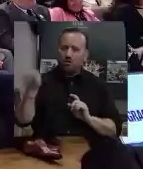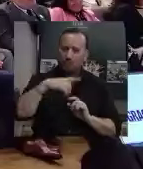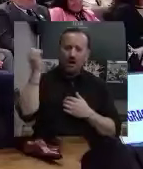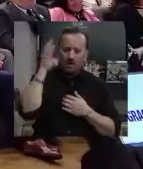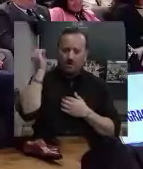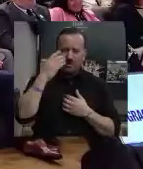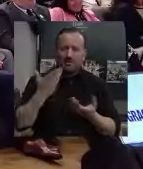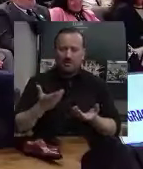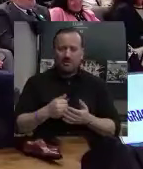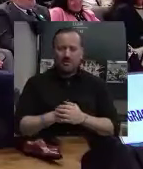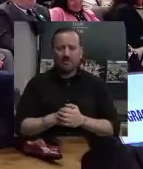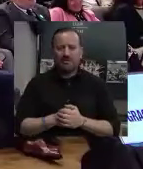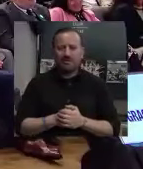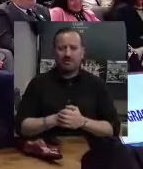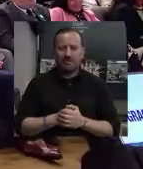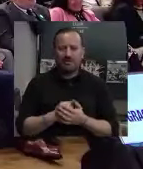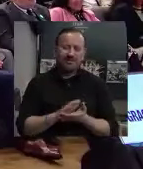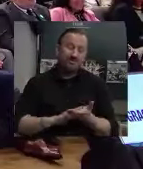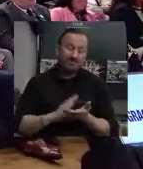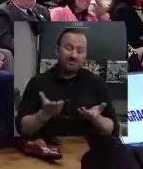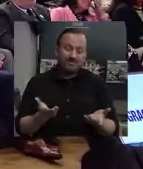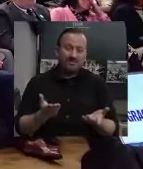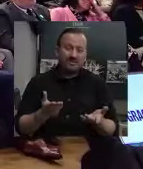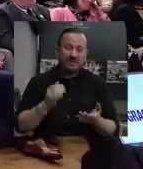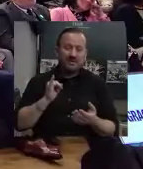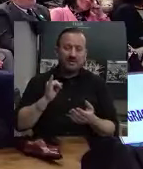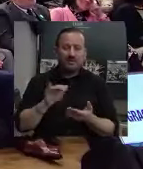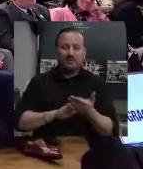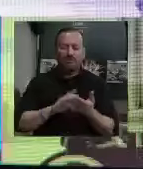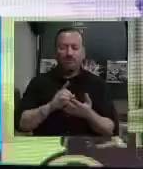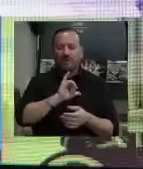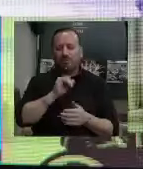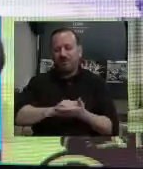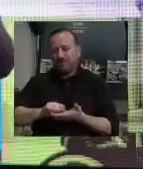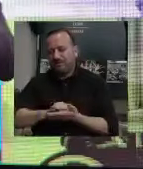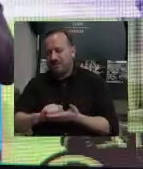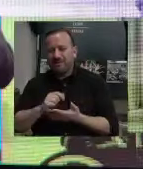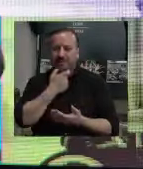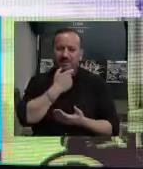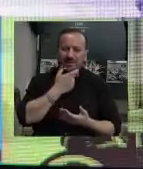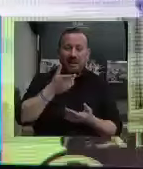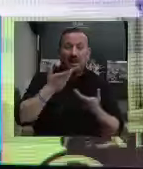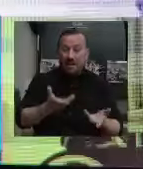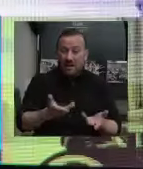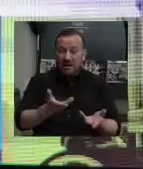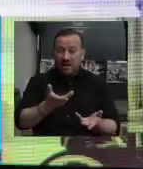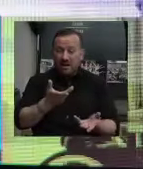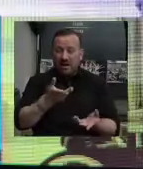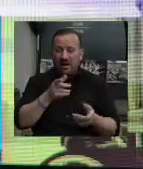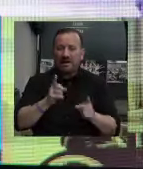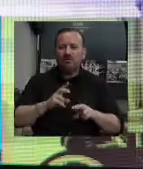el tudu y el tucán cierto a ver si llego al tubi entonces ahí ahí tengo que